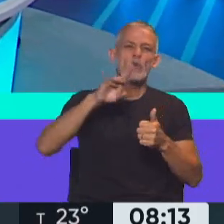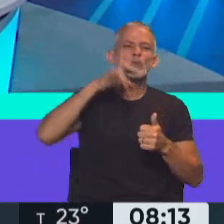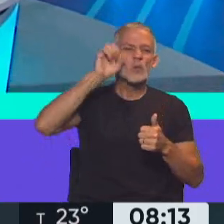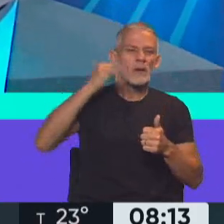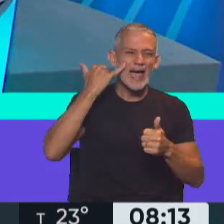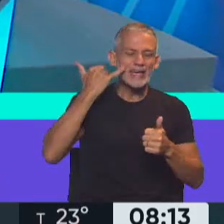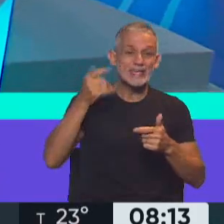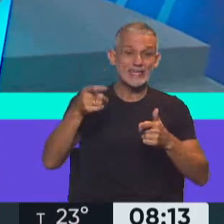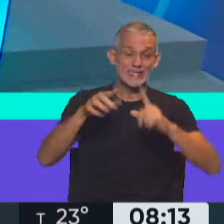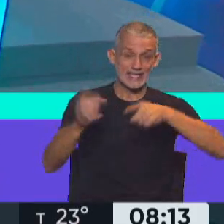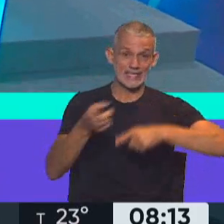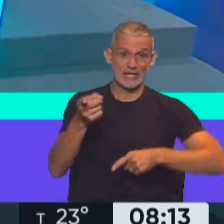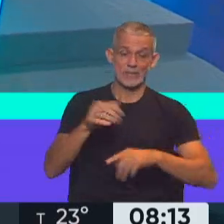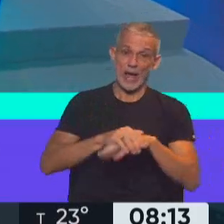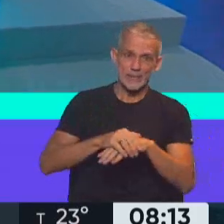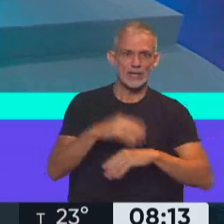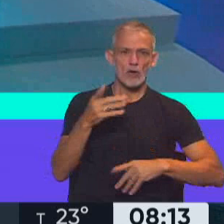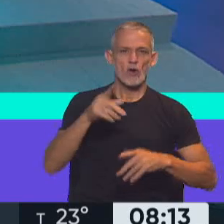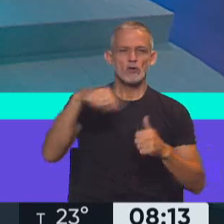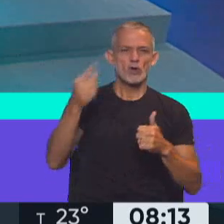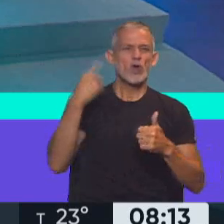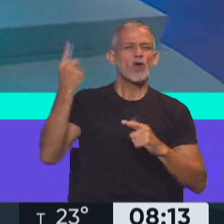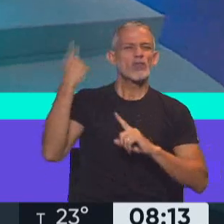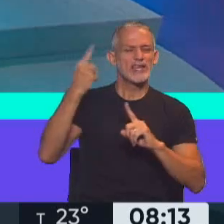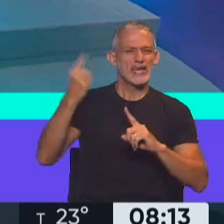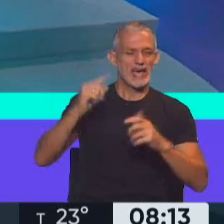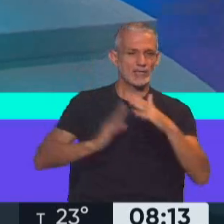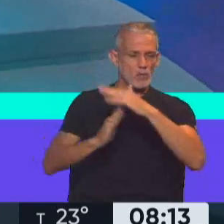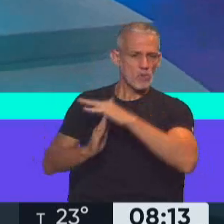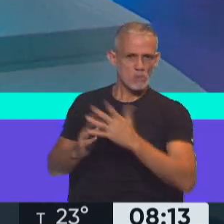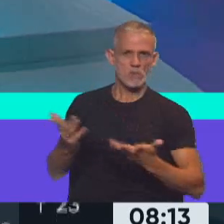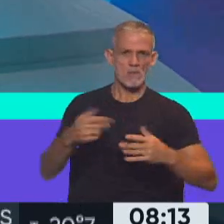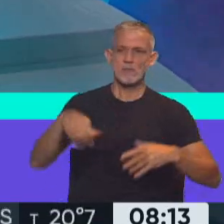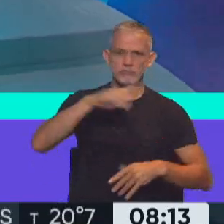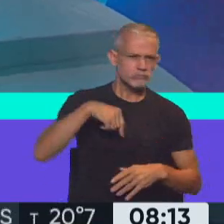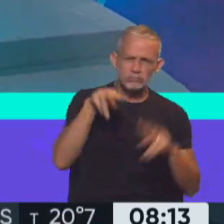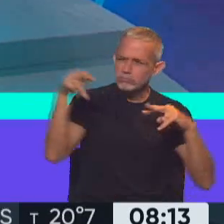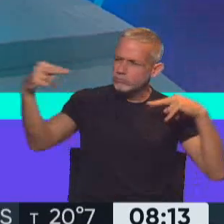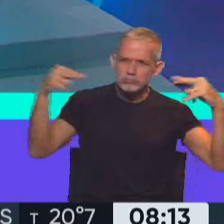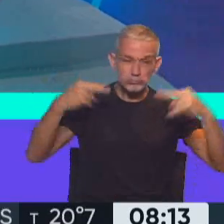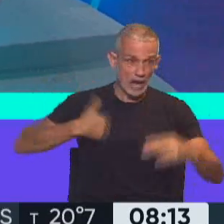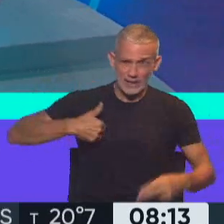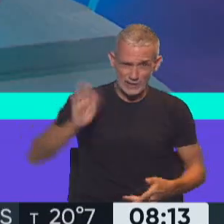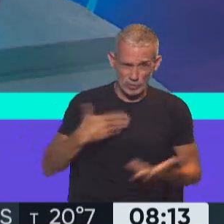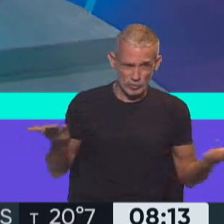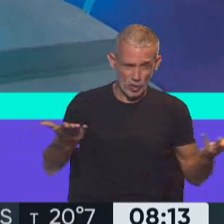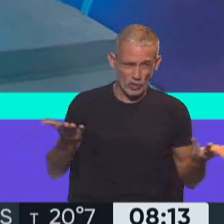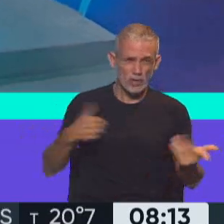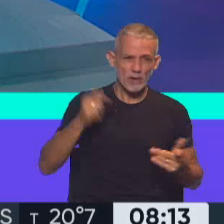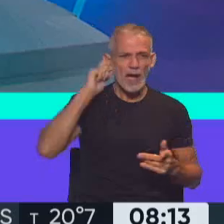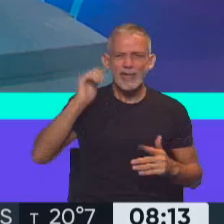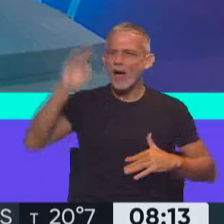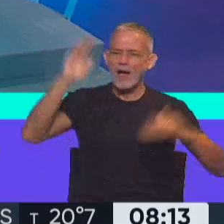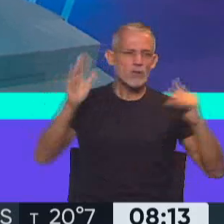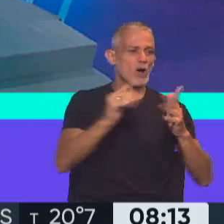amigo importante, y otros dirigentes más. Y miramos que todos somos argentinos, no importa si uno es más chico, uno es más